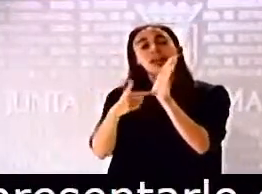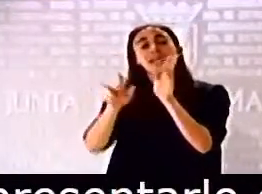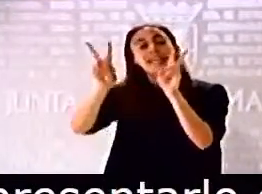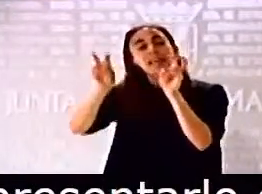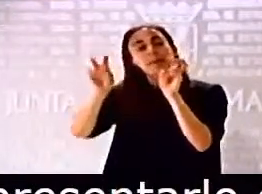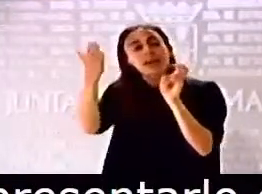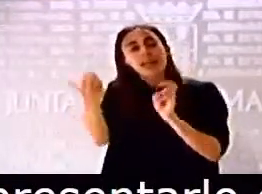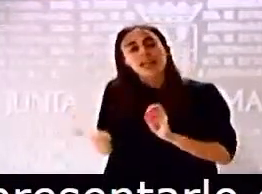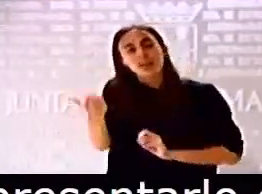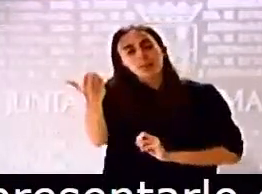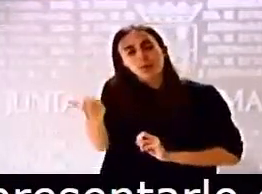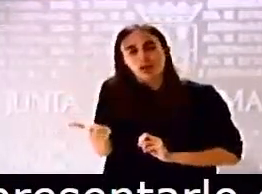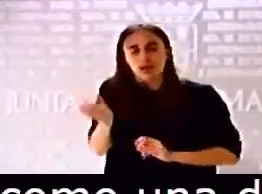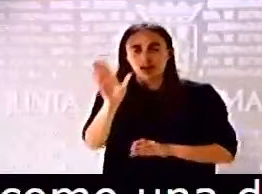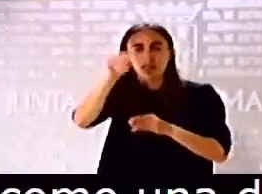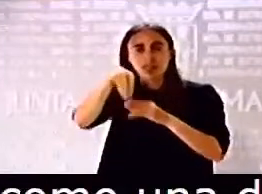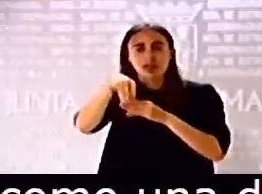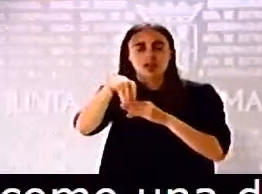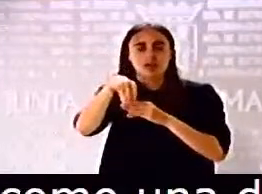fundamentales dentro